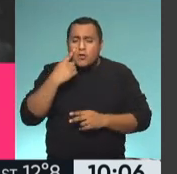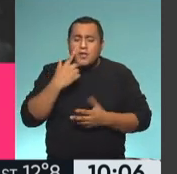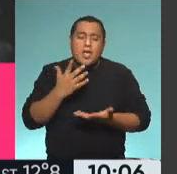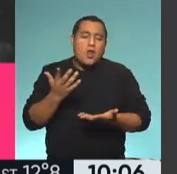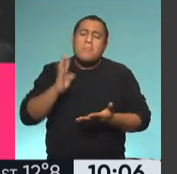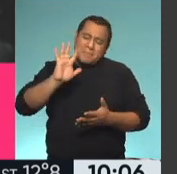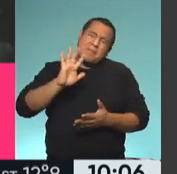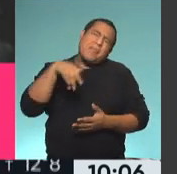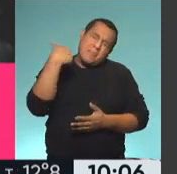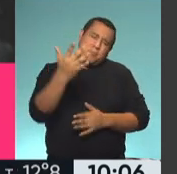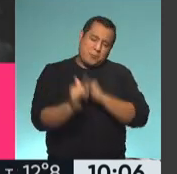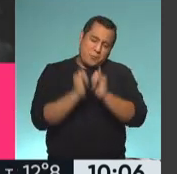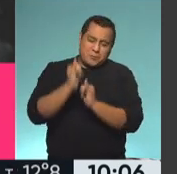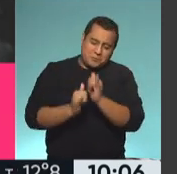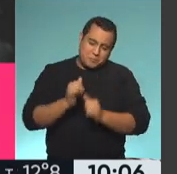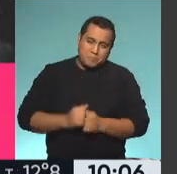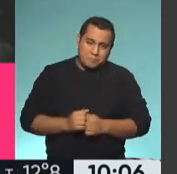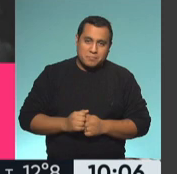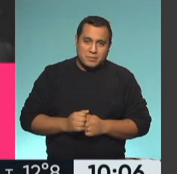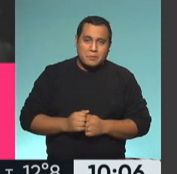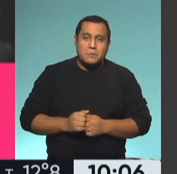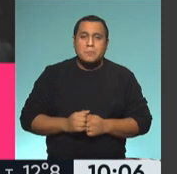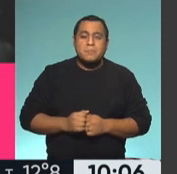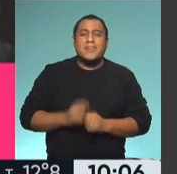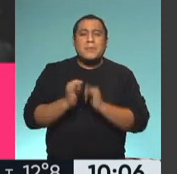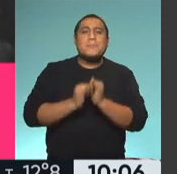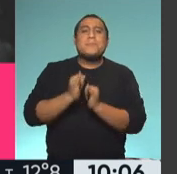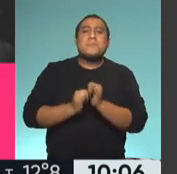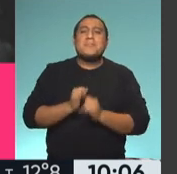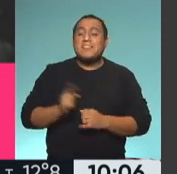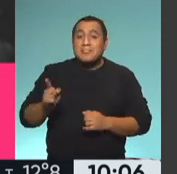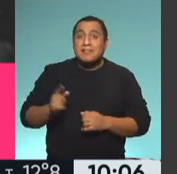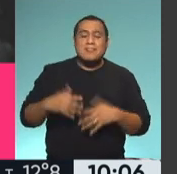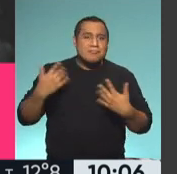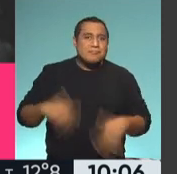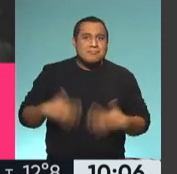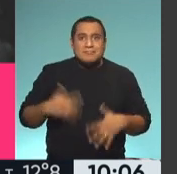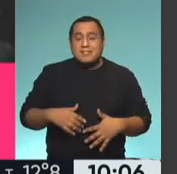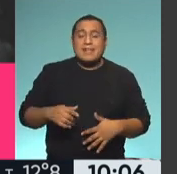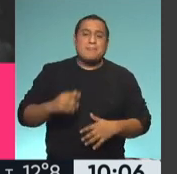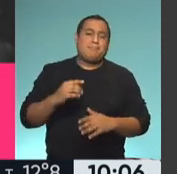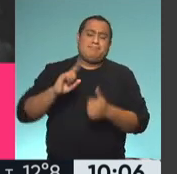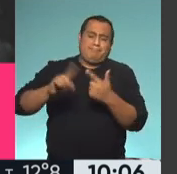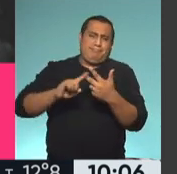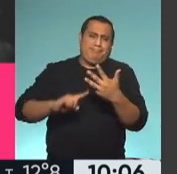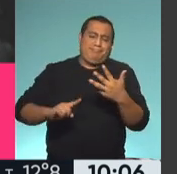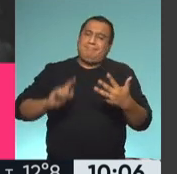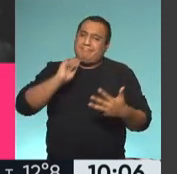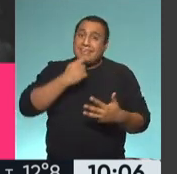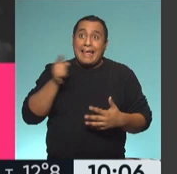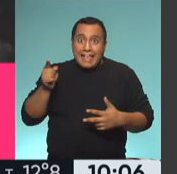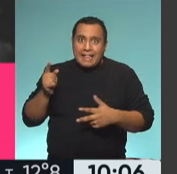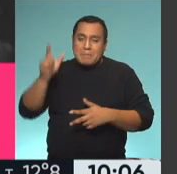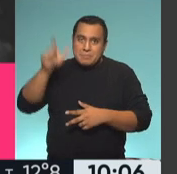después les cuento. Vamos a contarles algunas cositas que son realmente maravillosas. Y una de las cosas que él